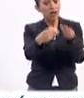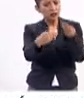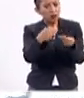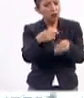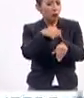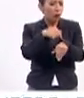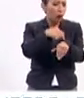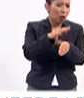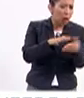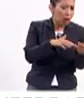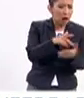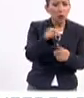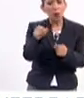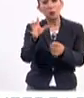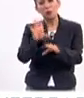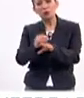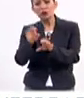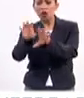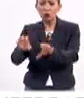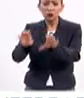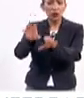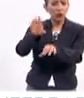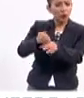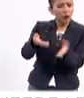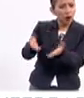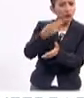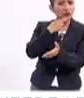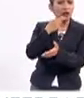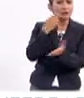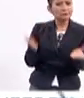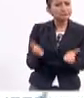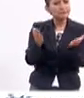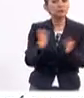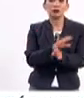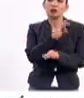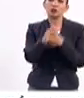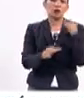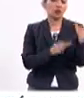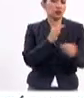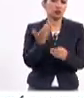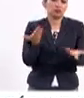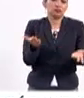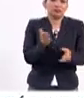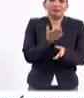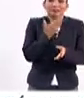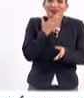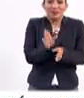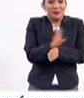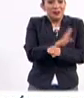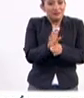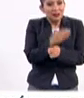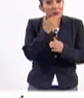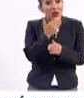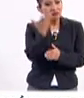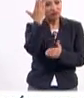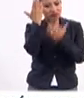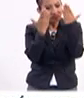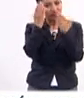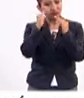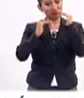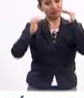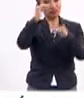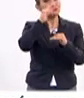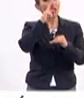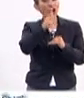flexibilidad un poco en el horario, con acceso a equipos, que los motiven, porque a todos nos conviene estar mejor preparados